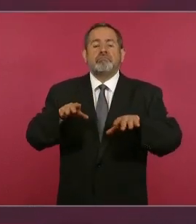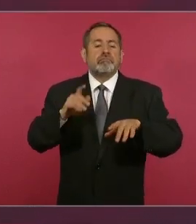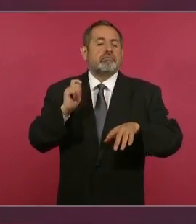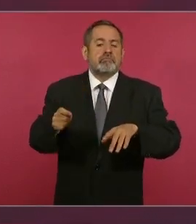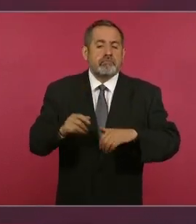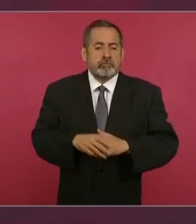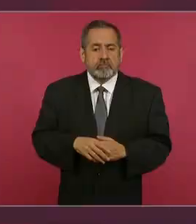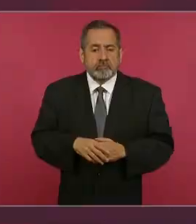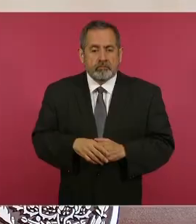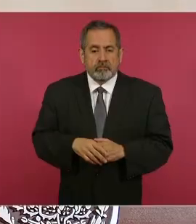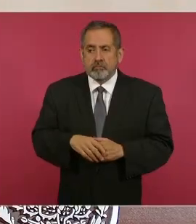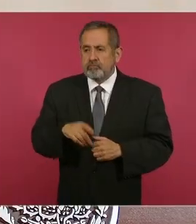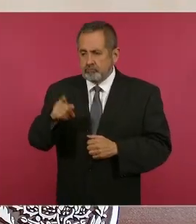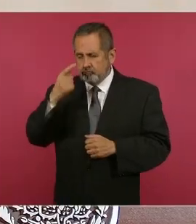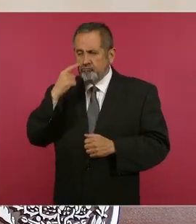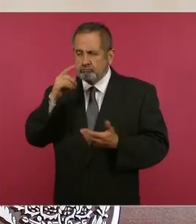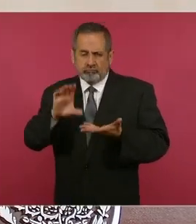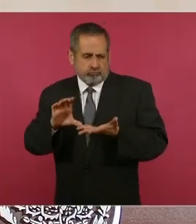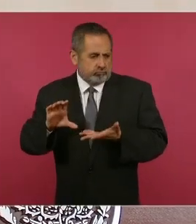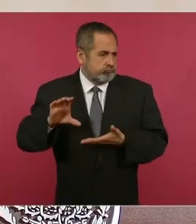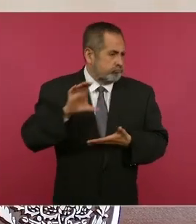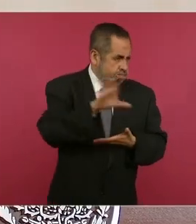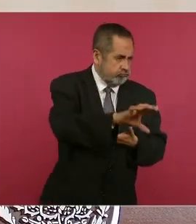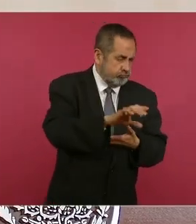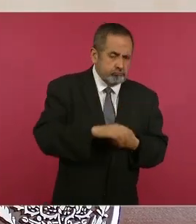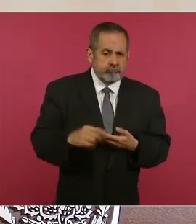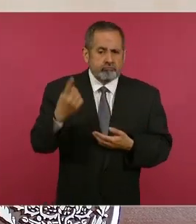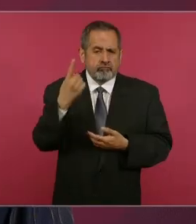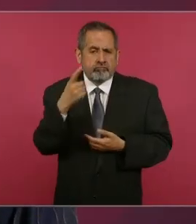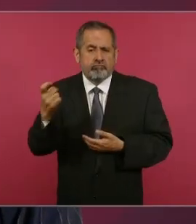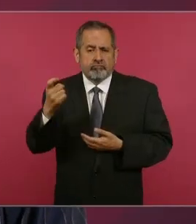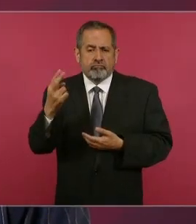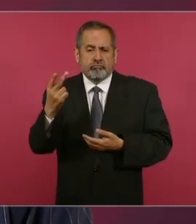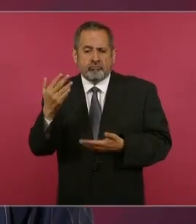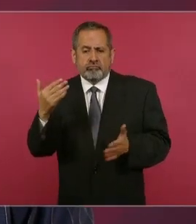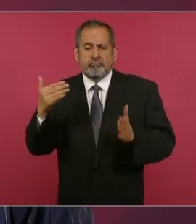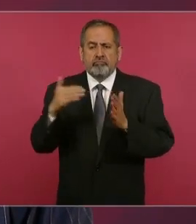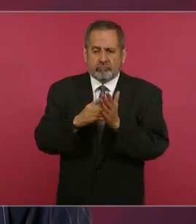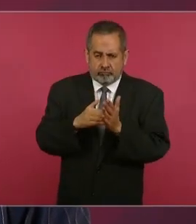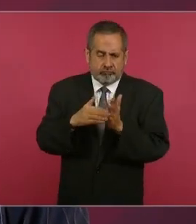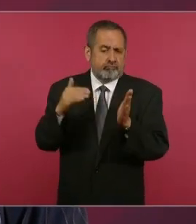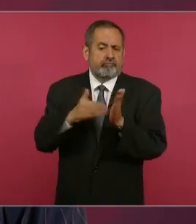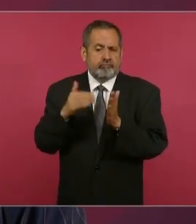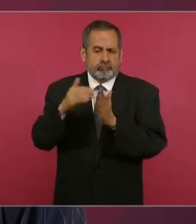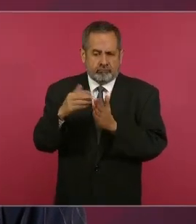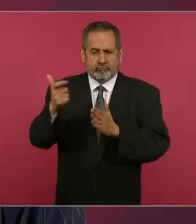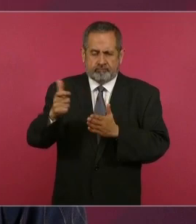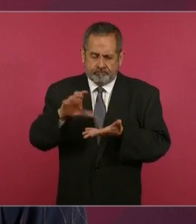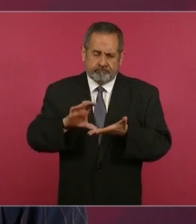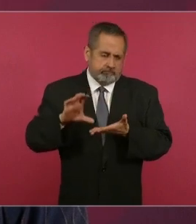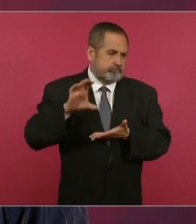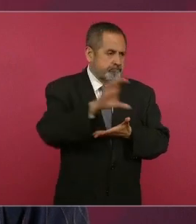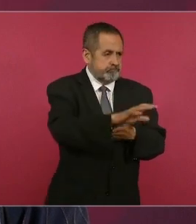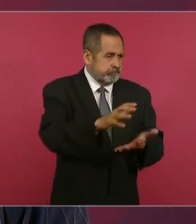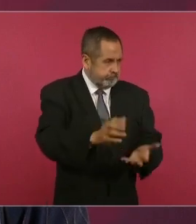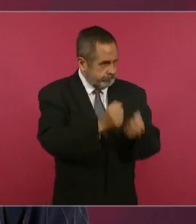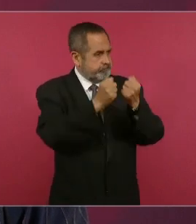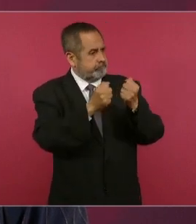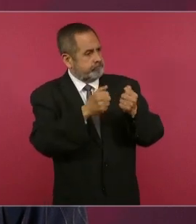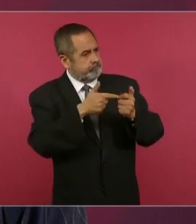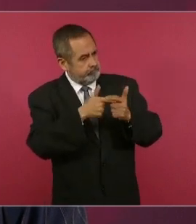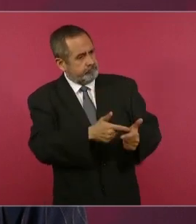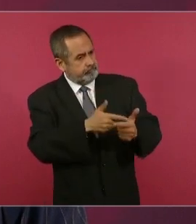que iba a costar el rescate 125 mil millones de pesos,